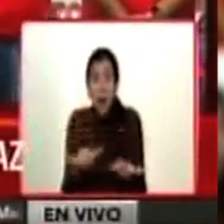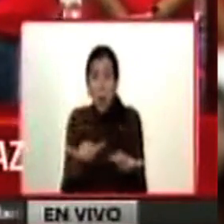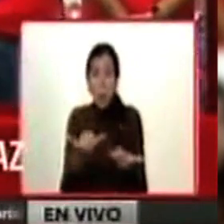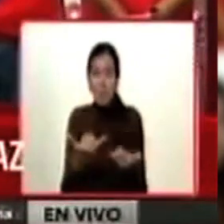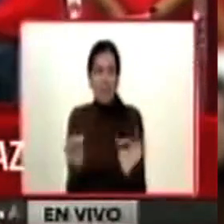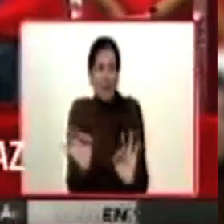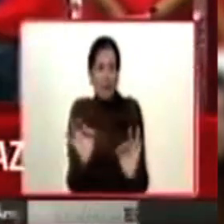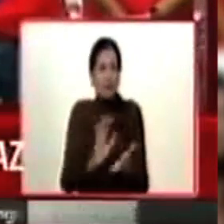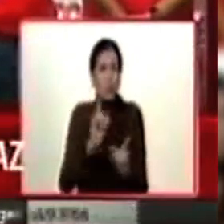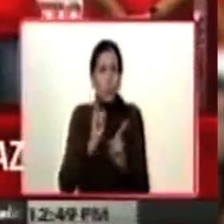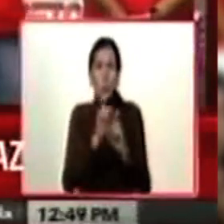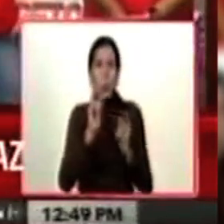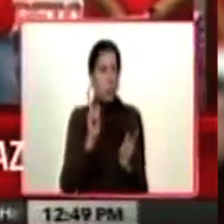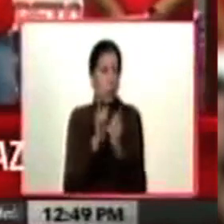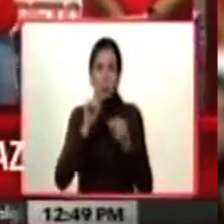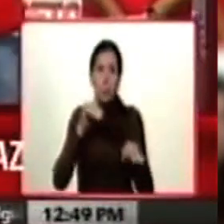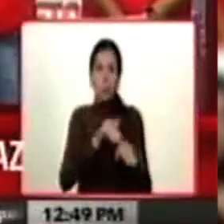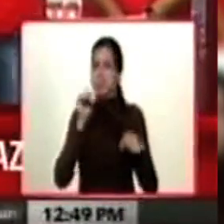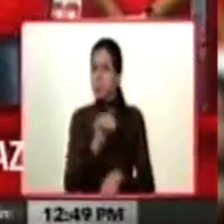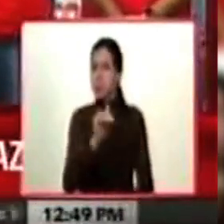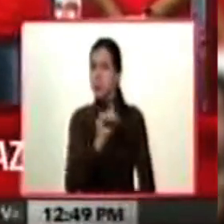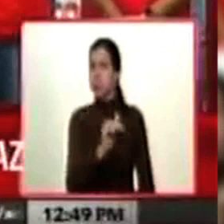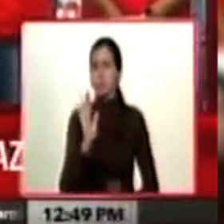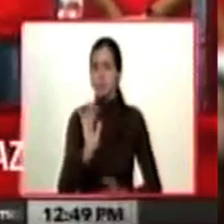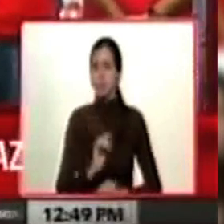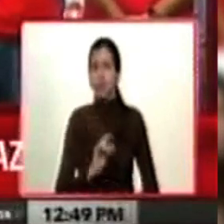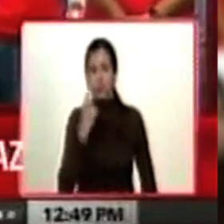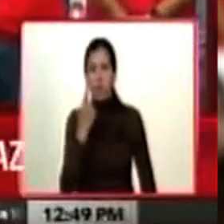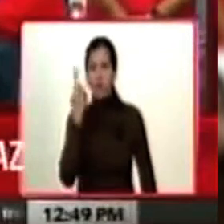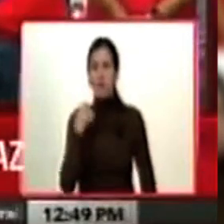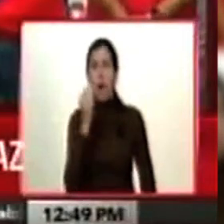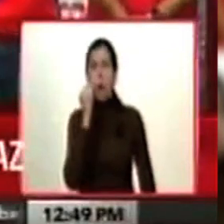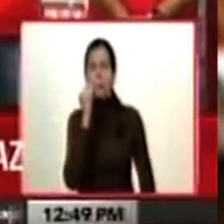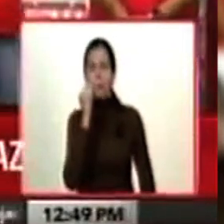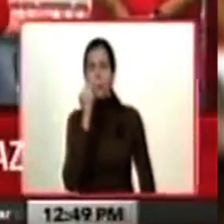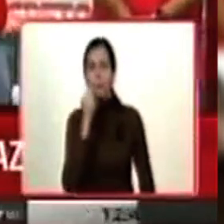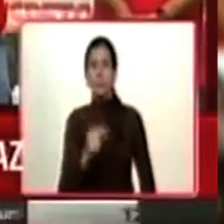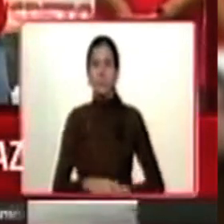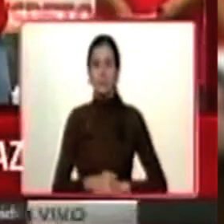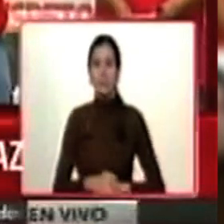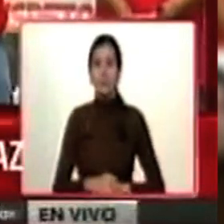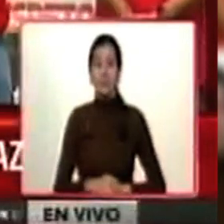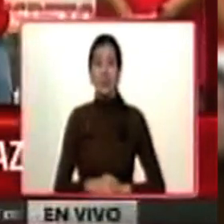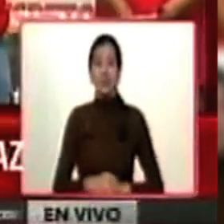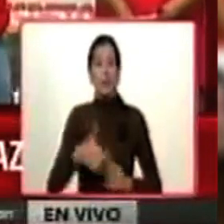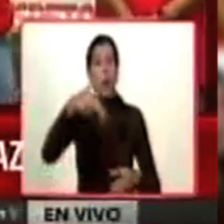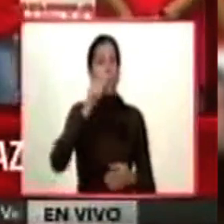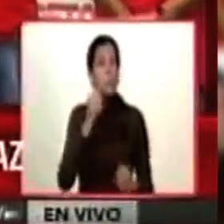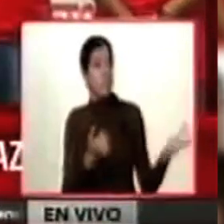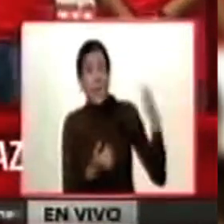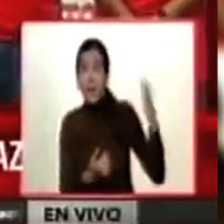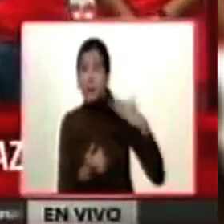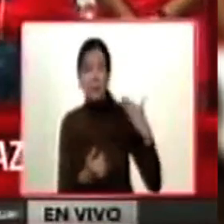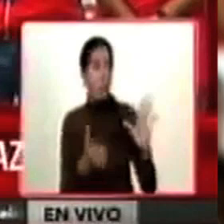bien, nosotros vimos allá en la frontera al compañero trabajador de la gasolinera, el bombero, como lo llamamos, como llamando para que entrara, a